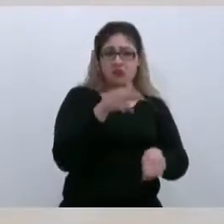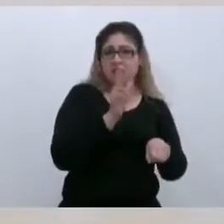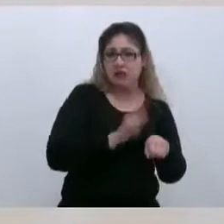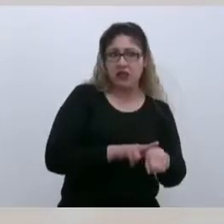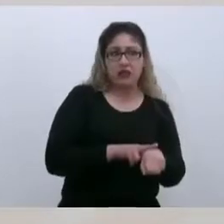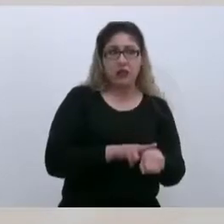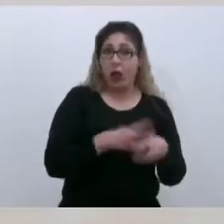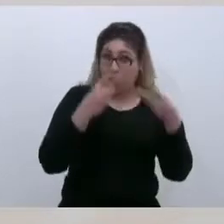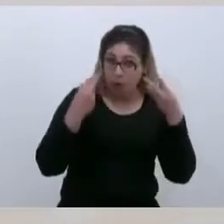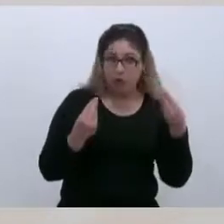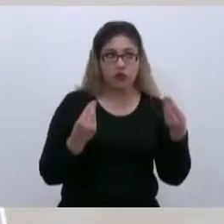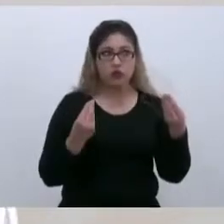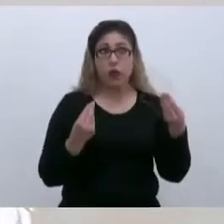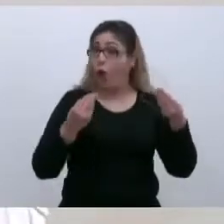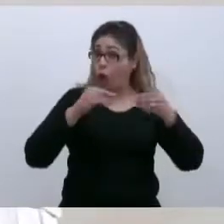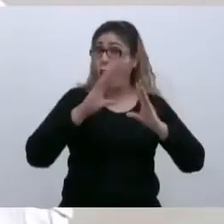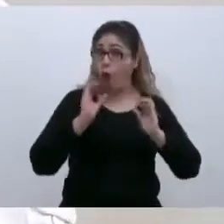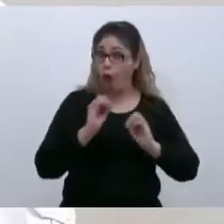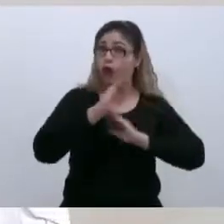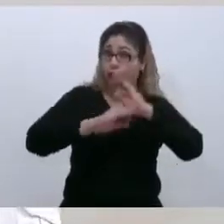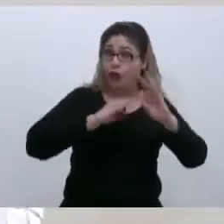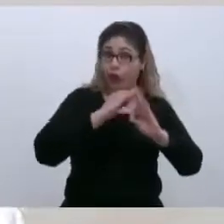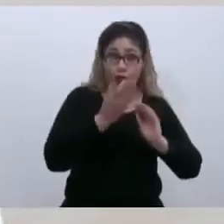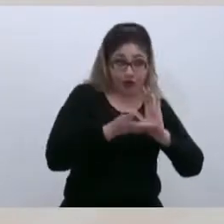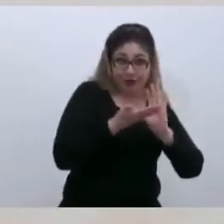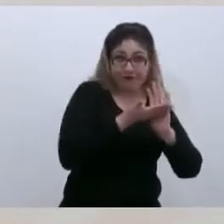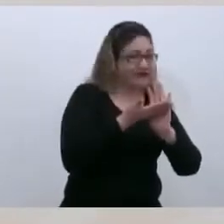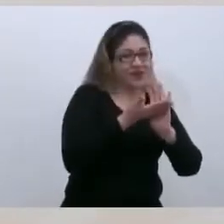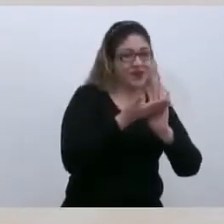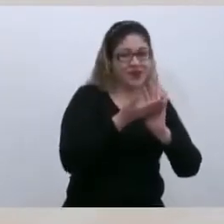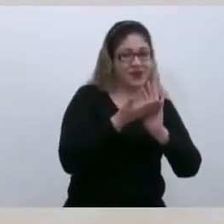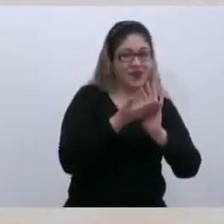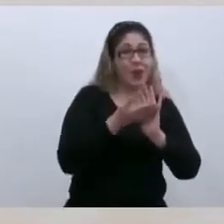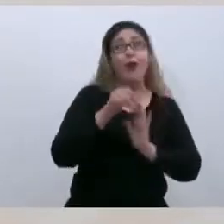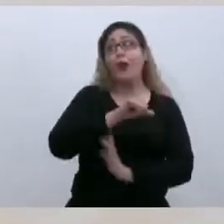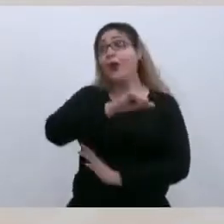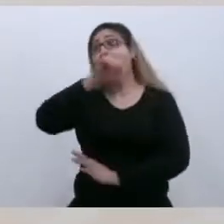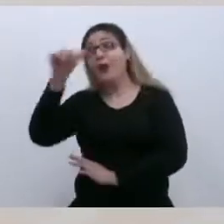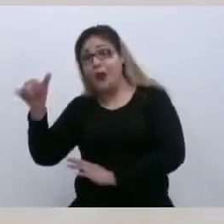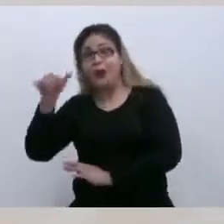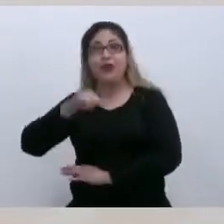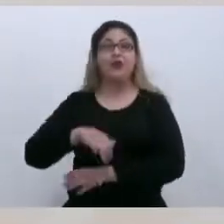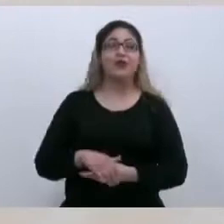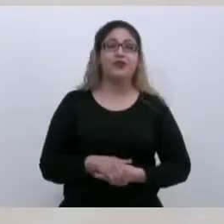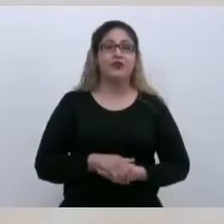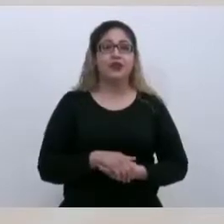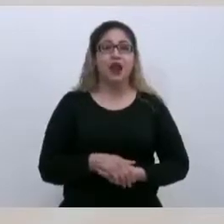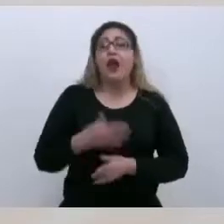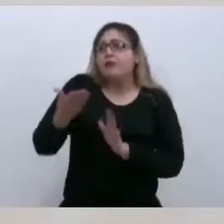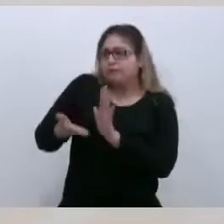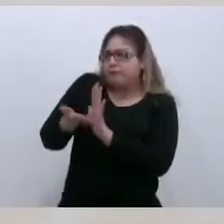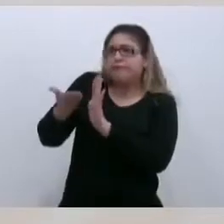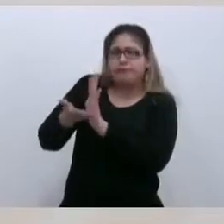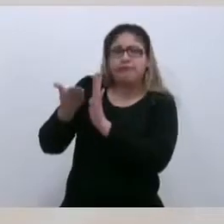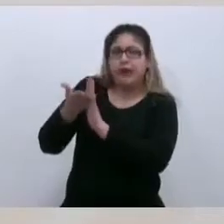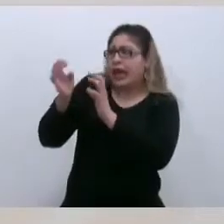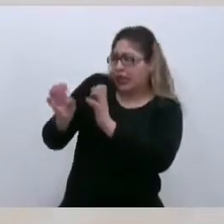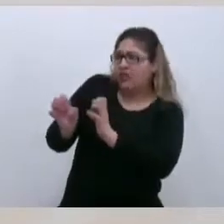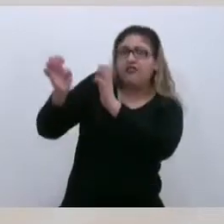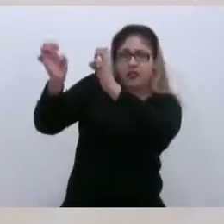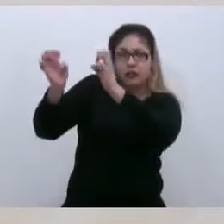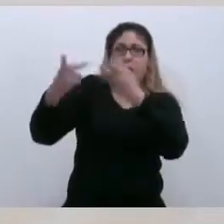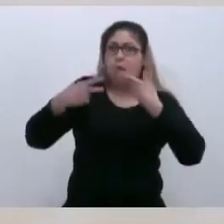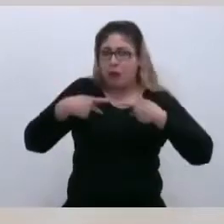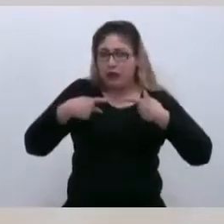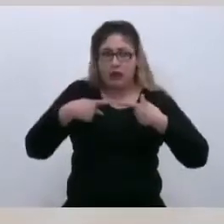las estrategias fue justamente que esos elefantes blancos en obra negra podían servir y podían ser